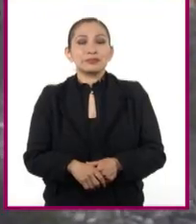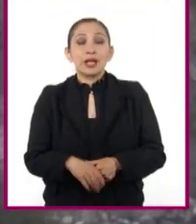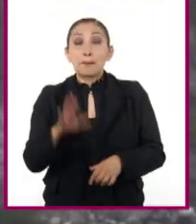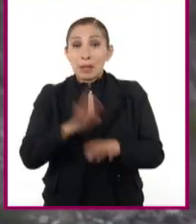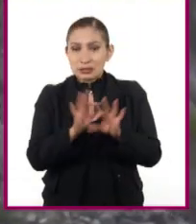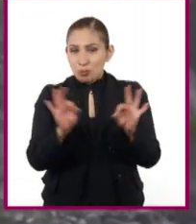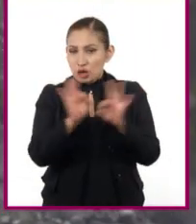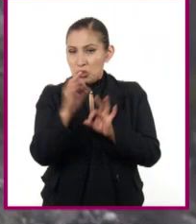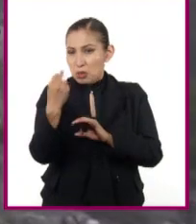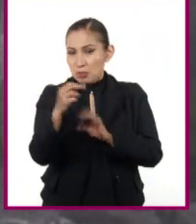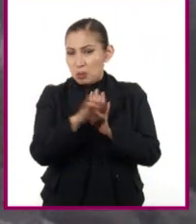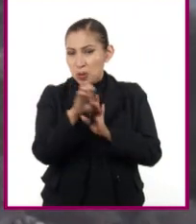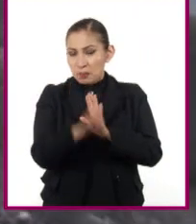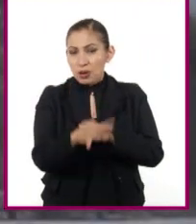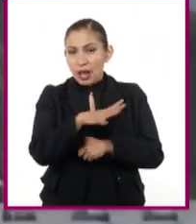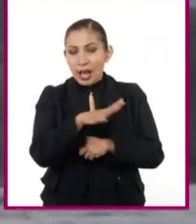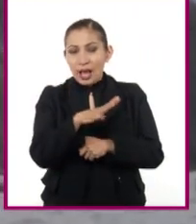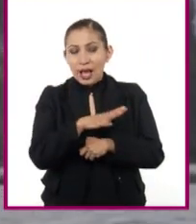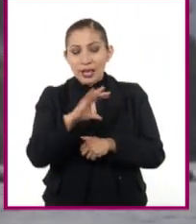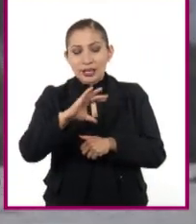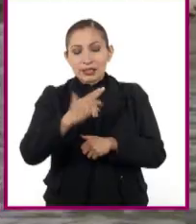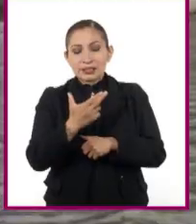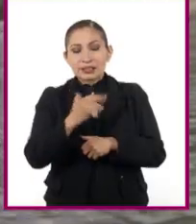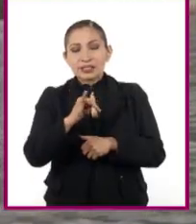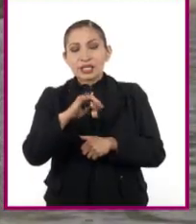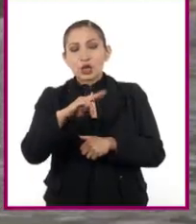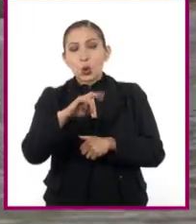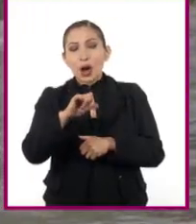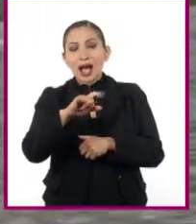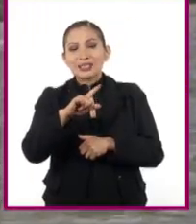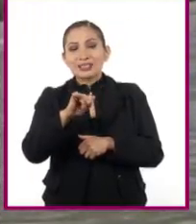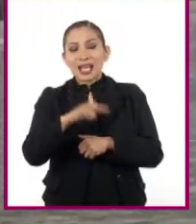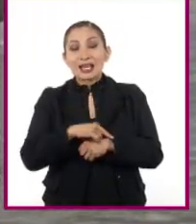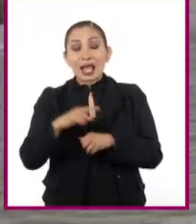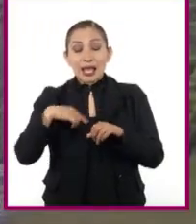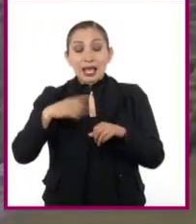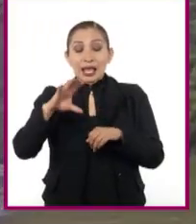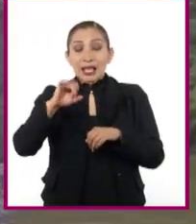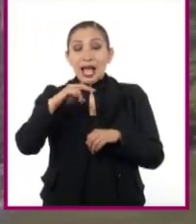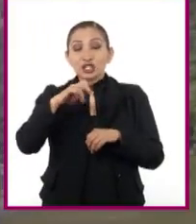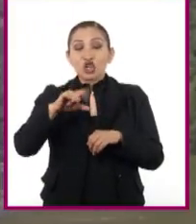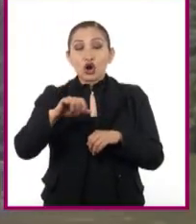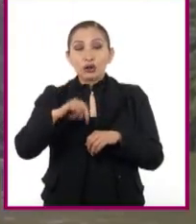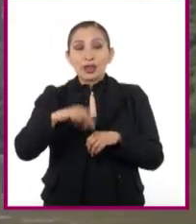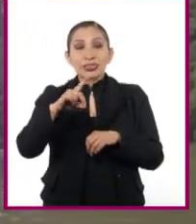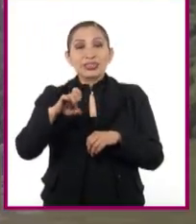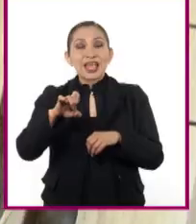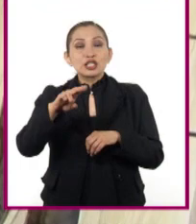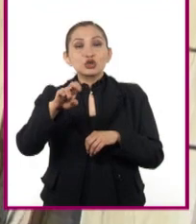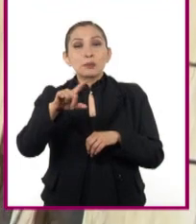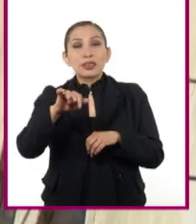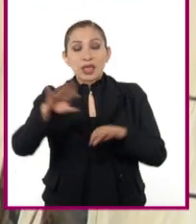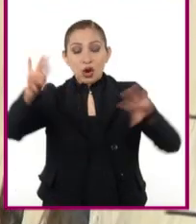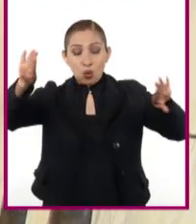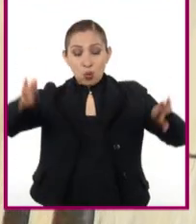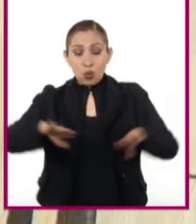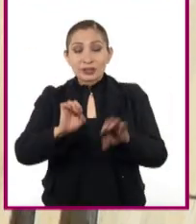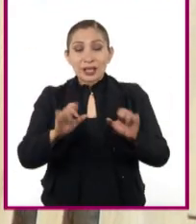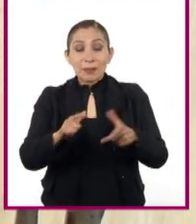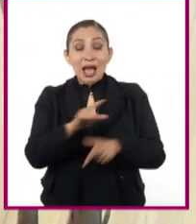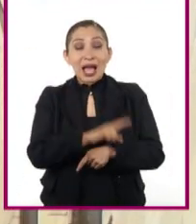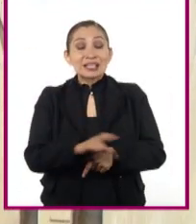Entre las más importantes se encuentra Chicoacén, en el Parque Nacional Cañón del Sumidero, en Chiapas. Su cortina es